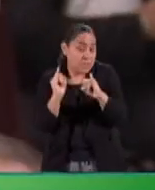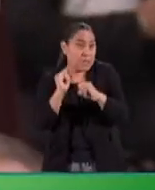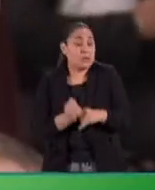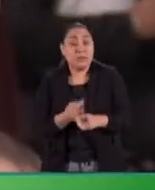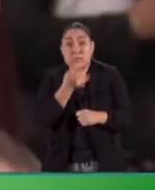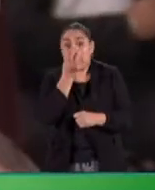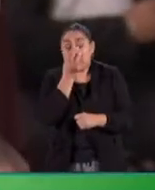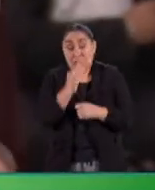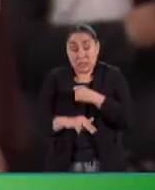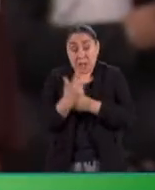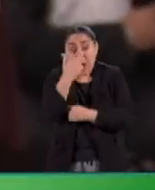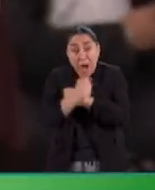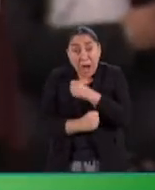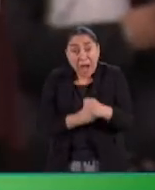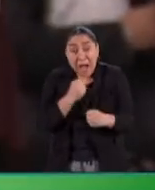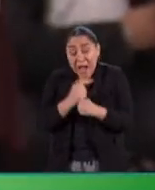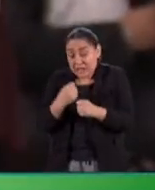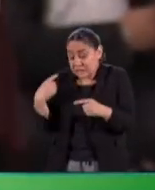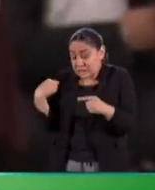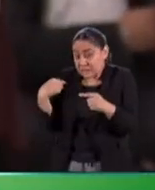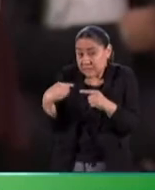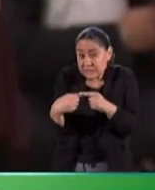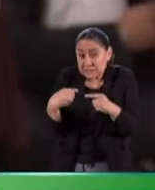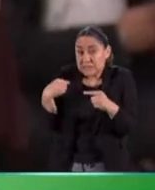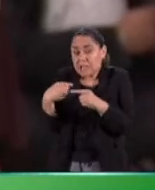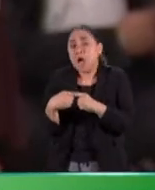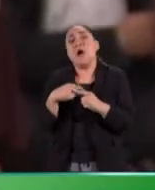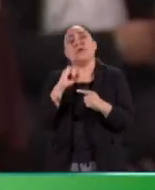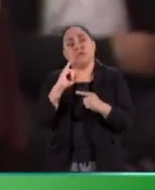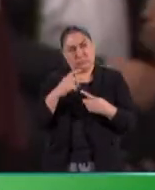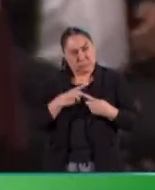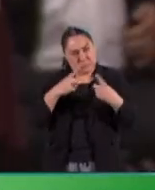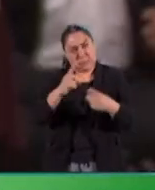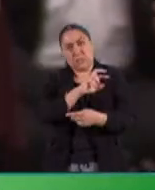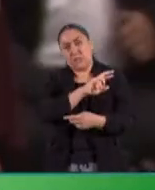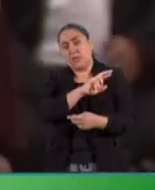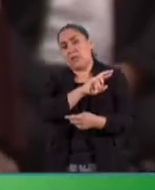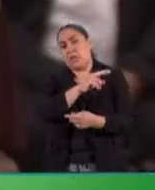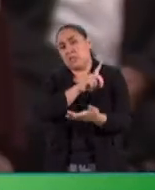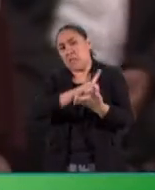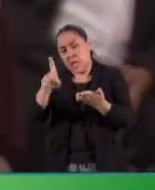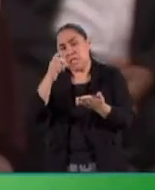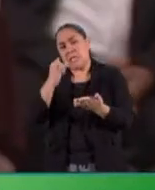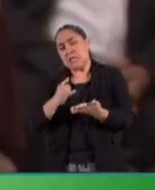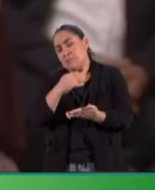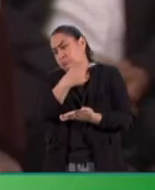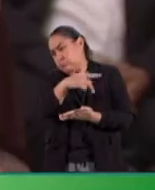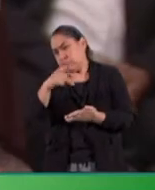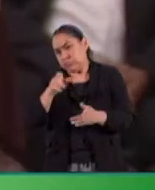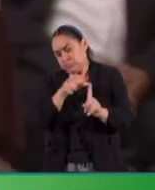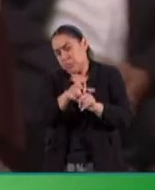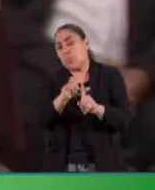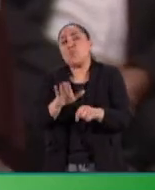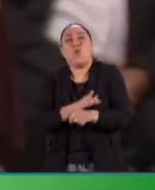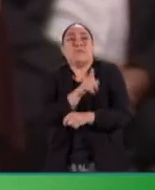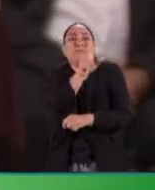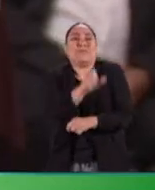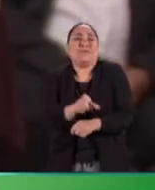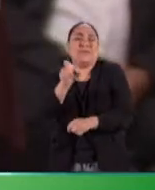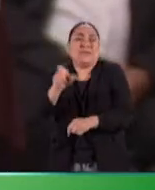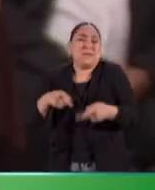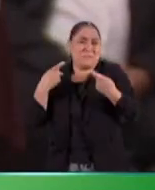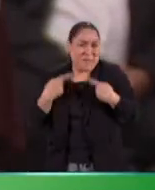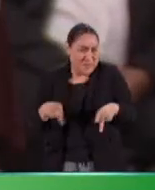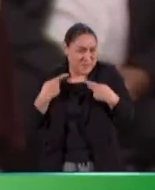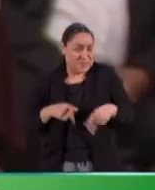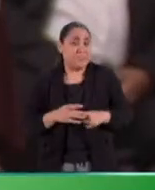tenemos 13 años reconociendo los derechos y sus garantías que tenemos todas y todas Por el simple hecho de existir